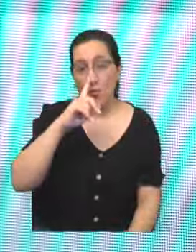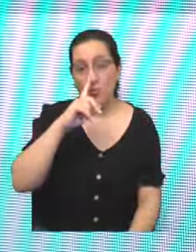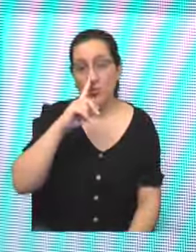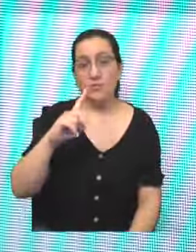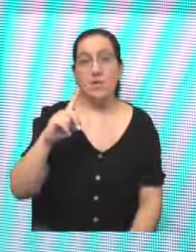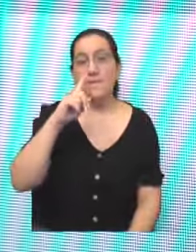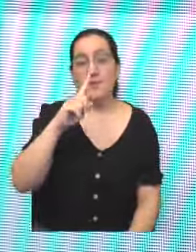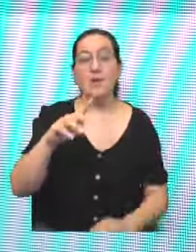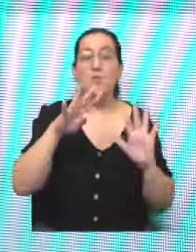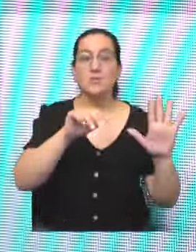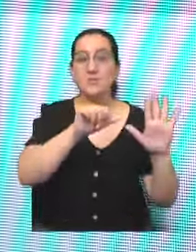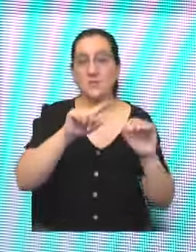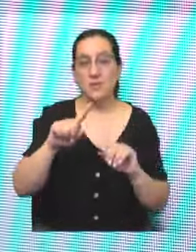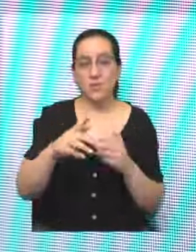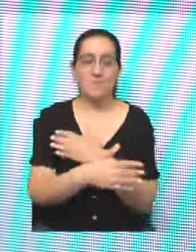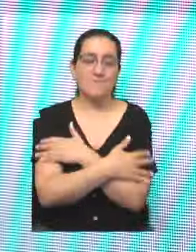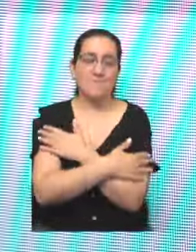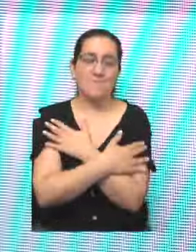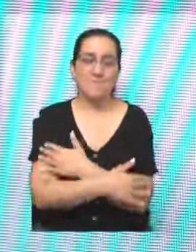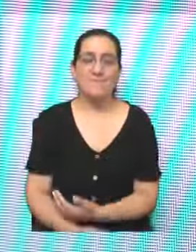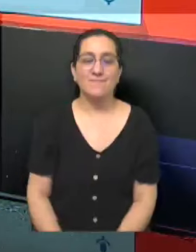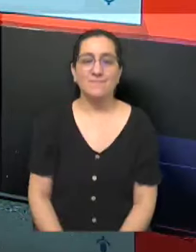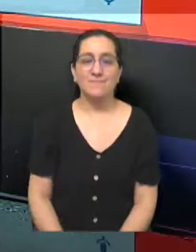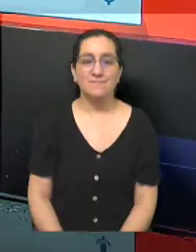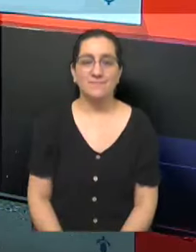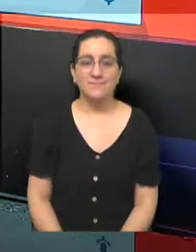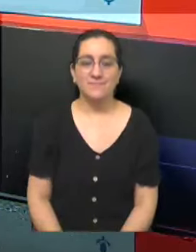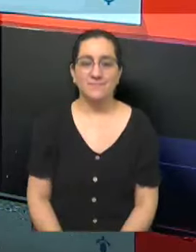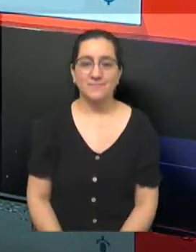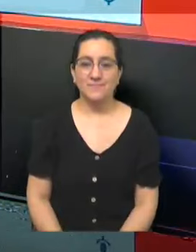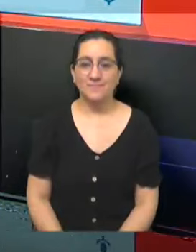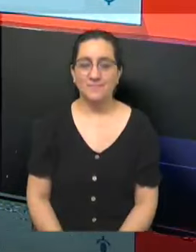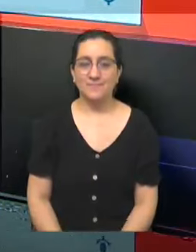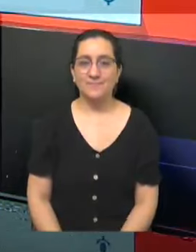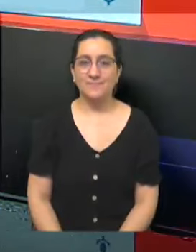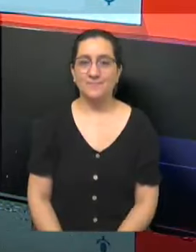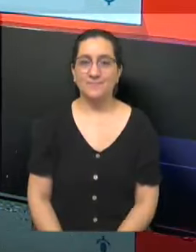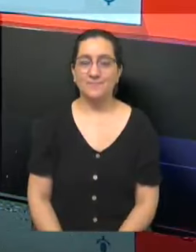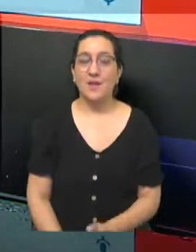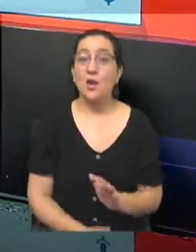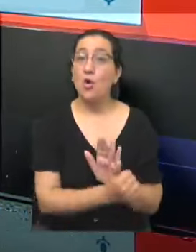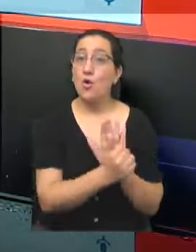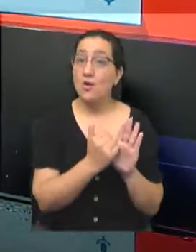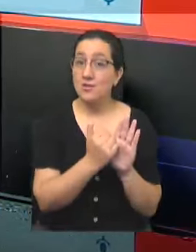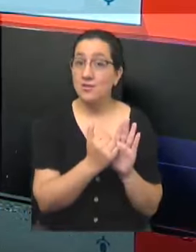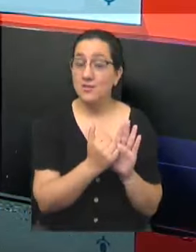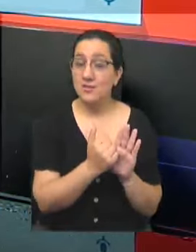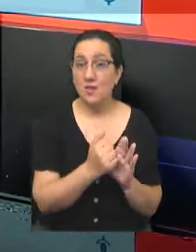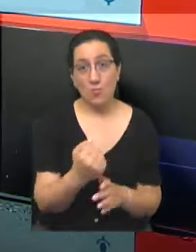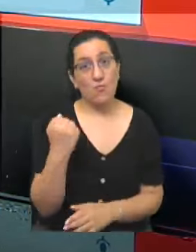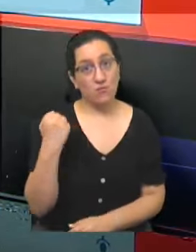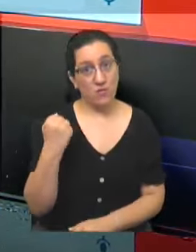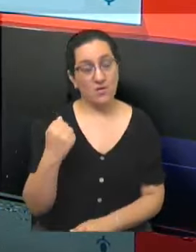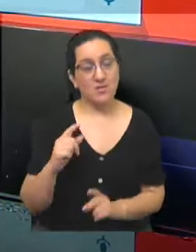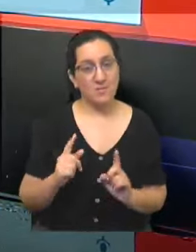61, abrazos. Y nos manda muchos corazones, abrazos y carita, besos. El oeste de la ciudad de Montevideo se hace muy fuerte también en